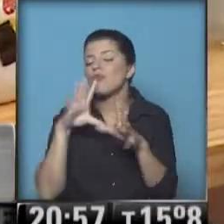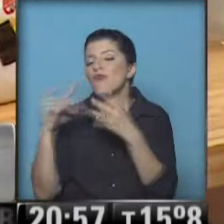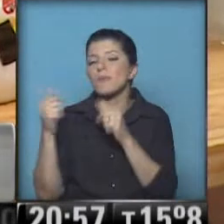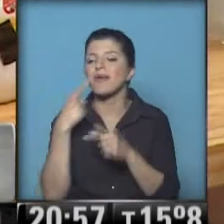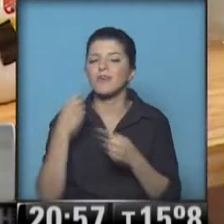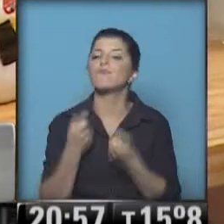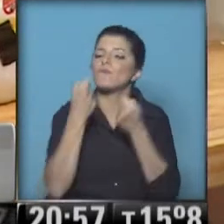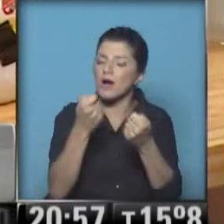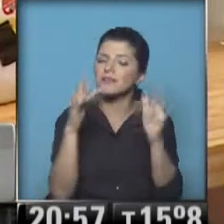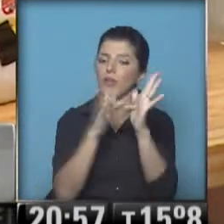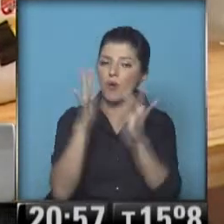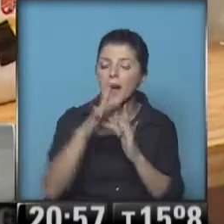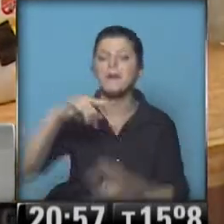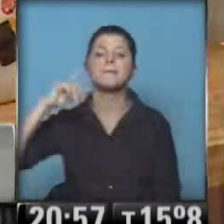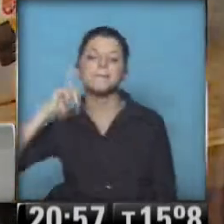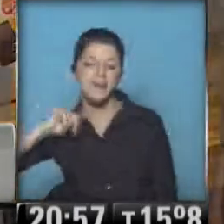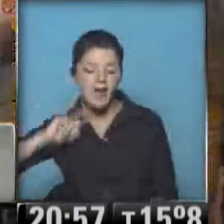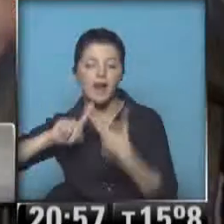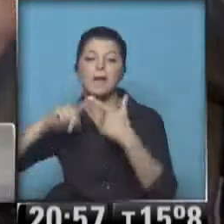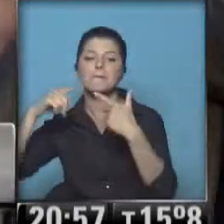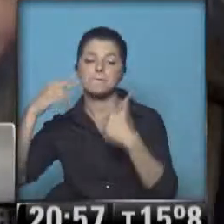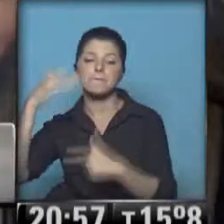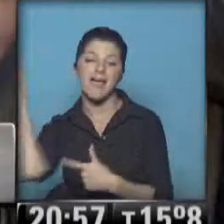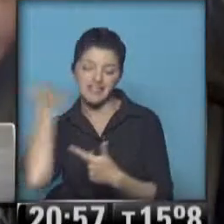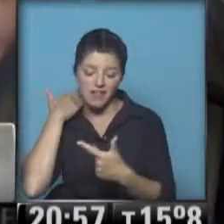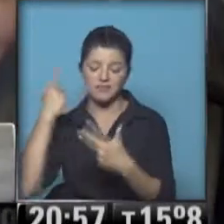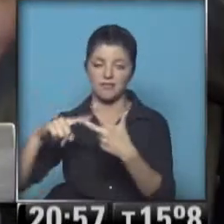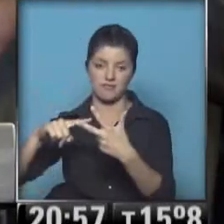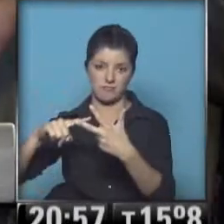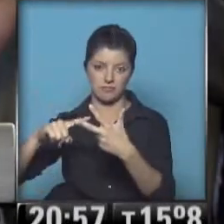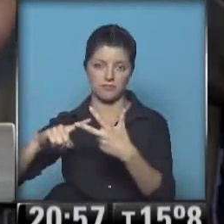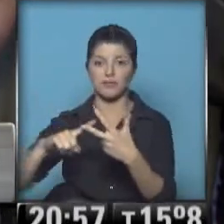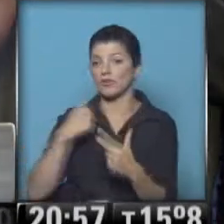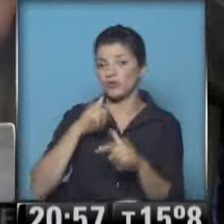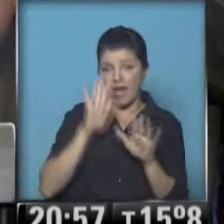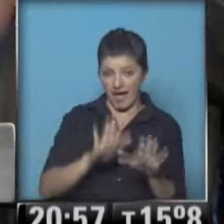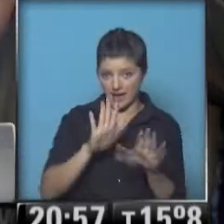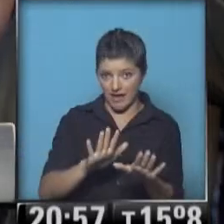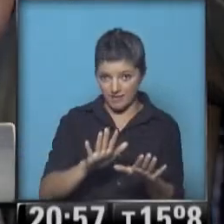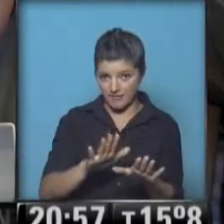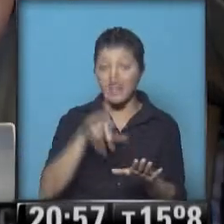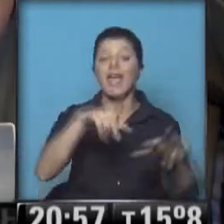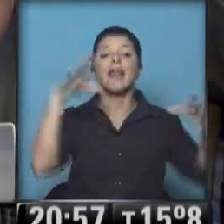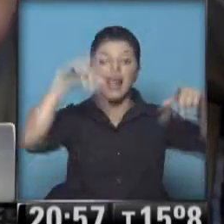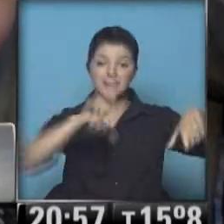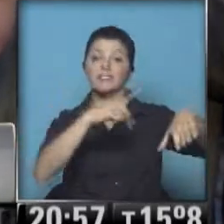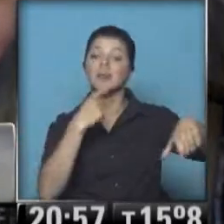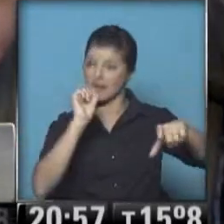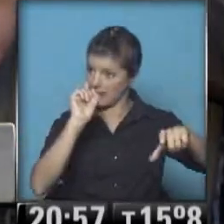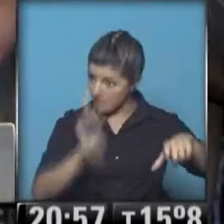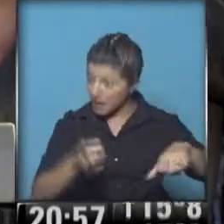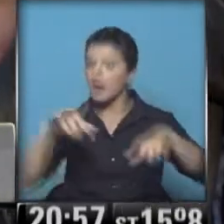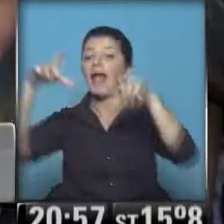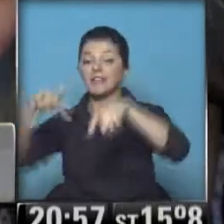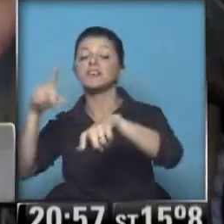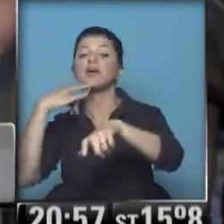Luján, Fuerza Pilar, Fuerza La Matanza. Y estamos acá en River, en el Estadio Monumental, recibiendo también, y en Racing, en